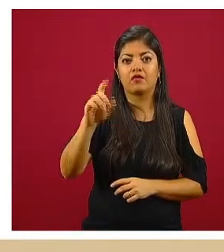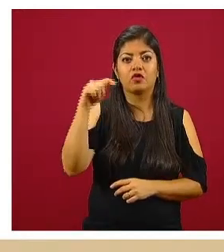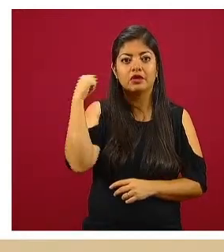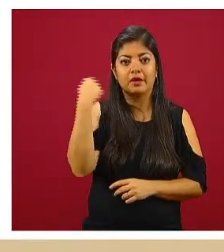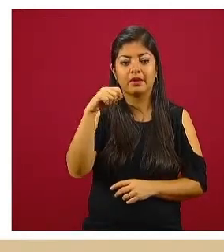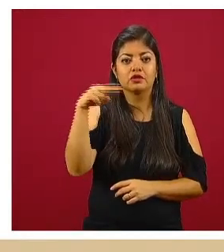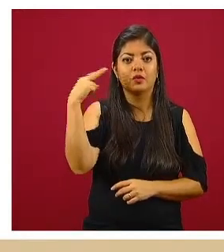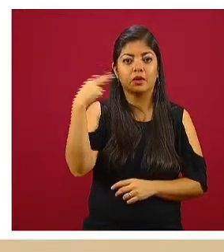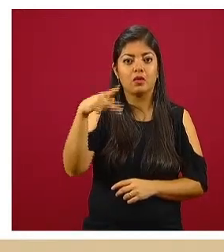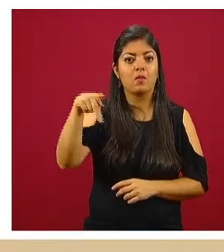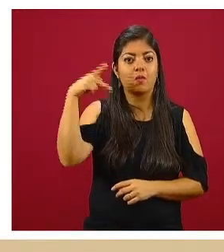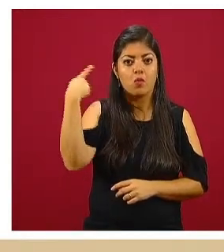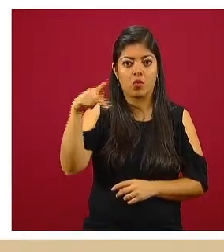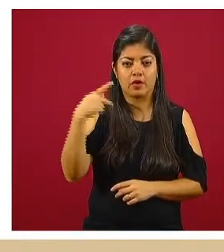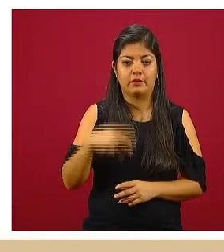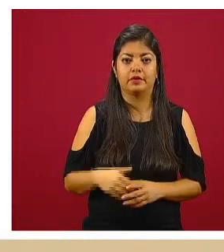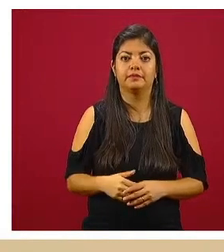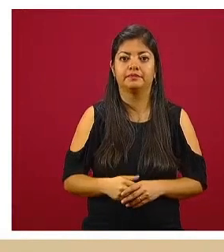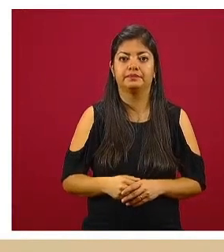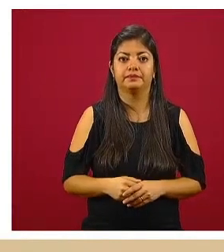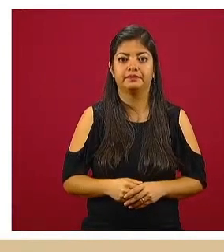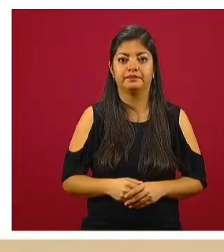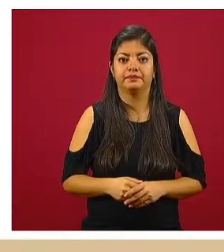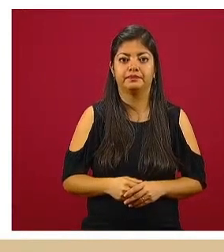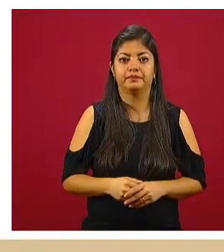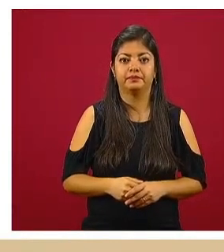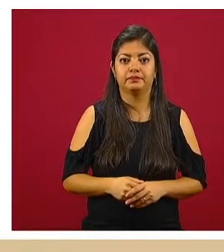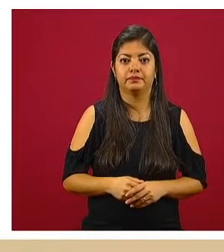Tabasco, Veracruz, Puebla, etcétera. En la siguiente